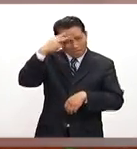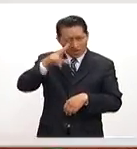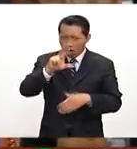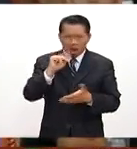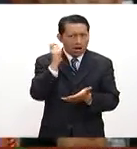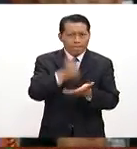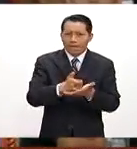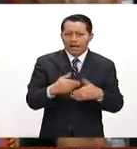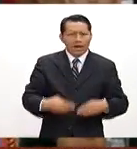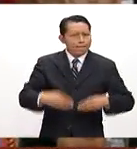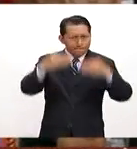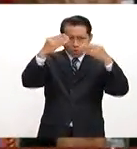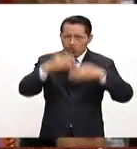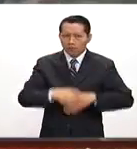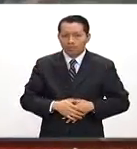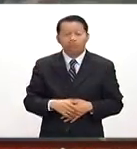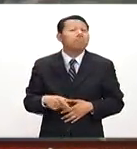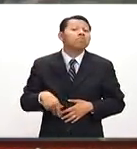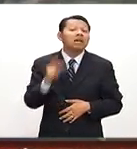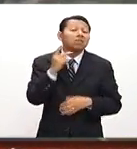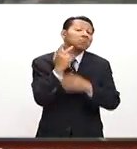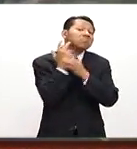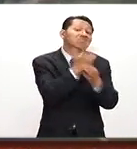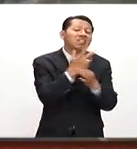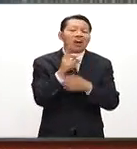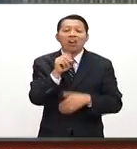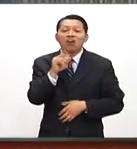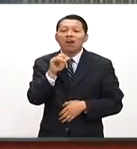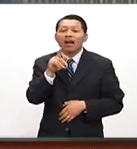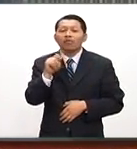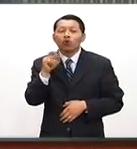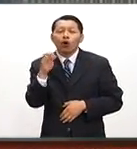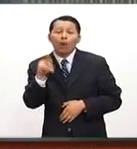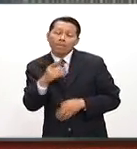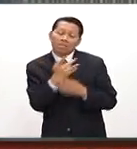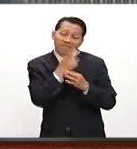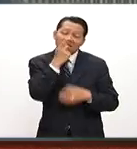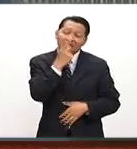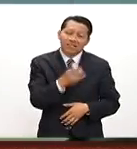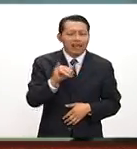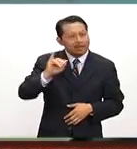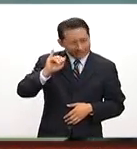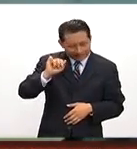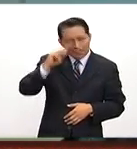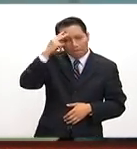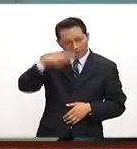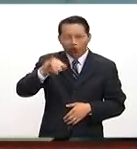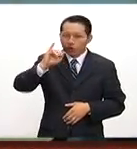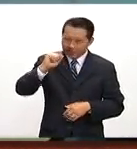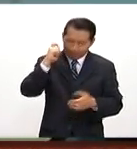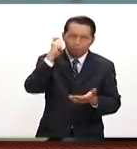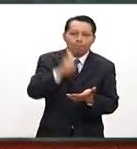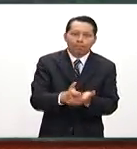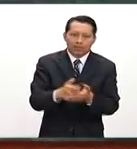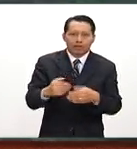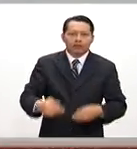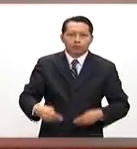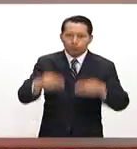muro. Sin embargo, Donald Trump insistió en que México, dice él, sí pagará por este muro.